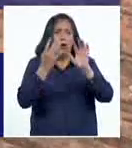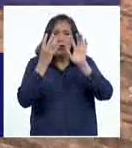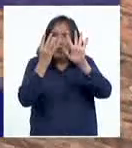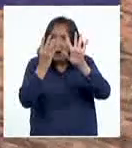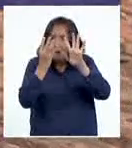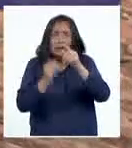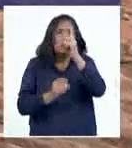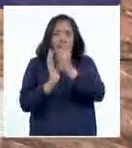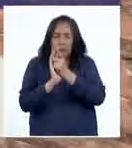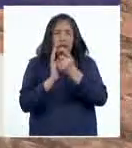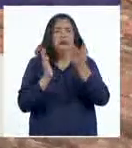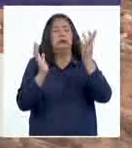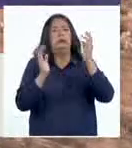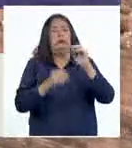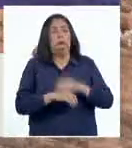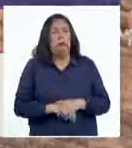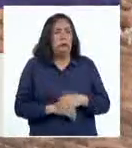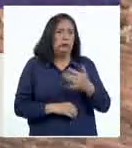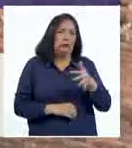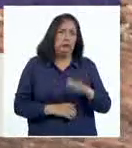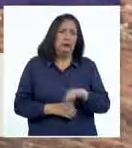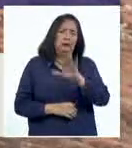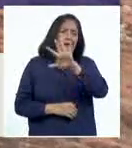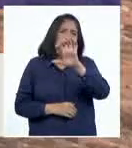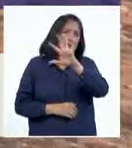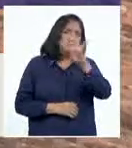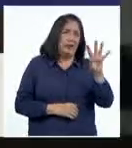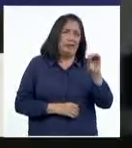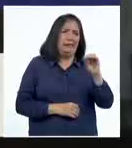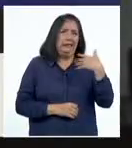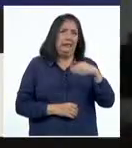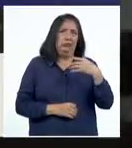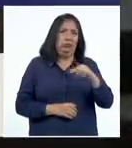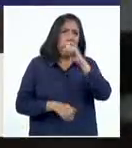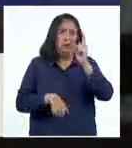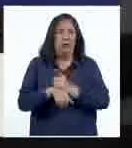minuto, lo que nos haría 540 rayos por hora, más o menos.